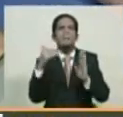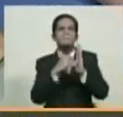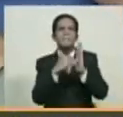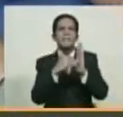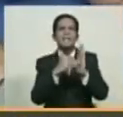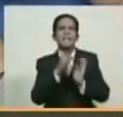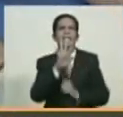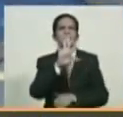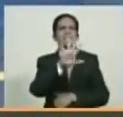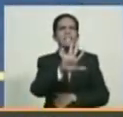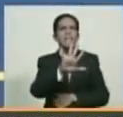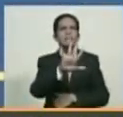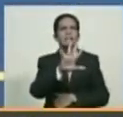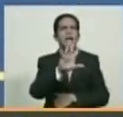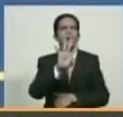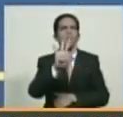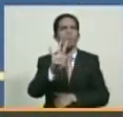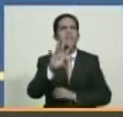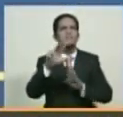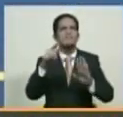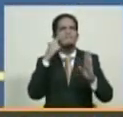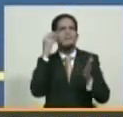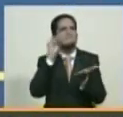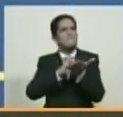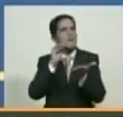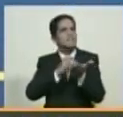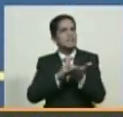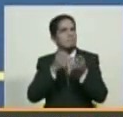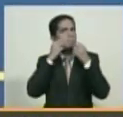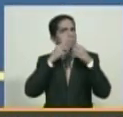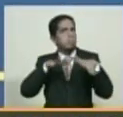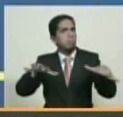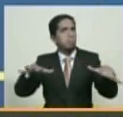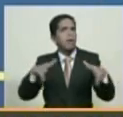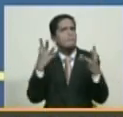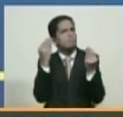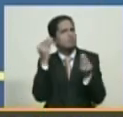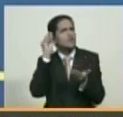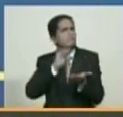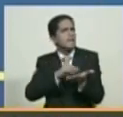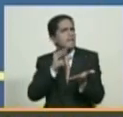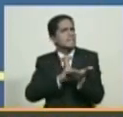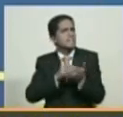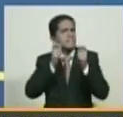140.599 veces. Brutal, absurdo, increíble.